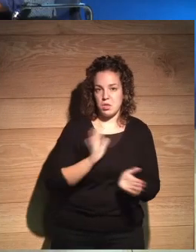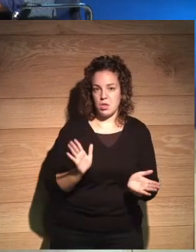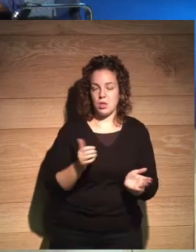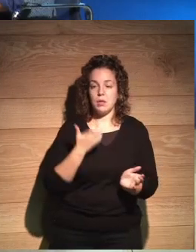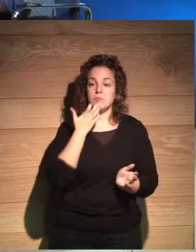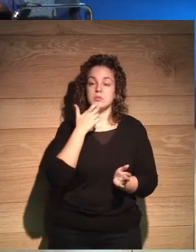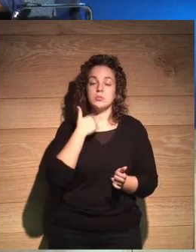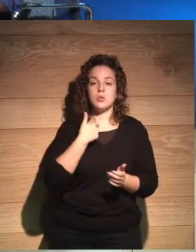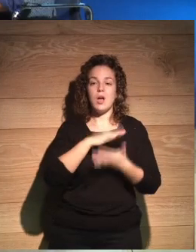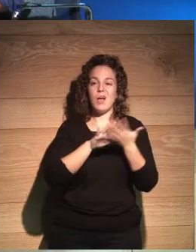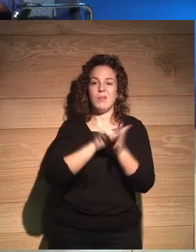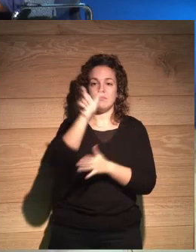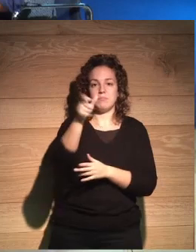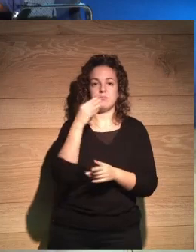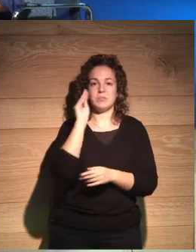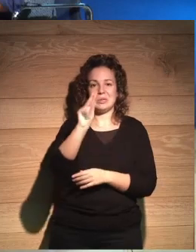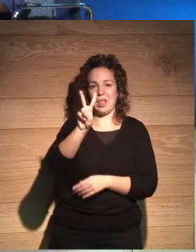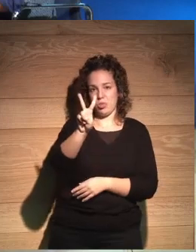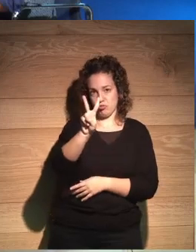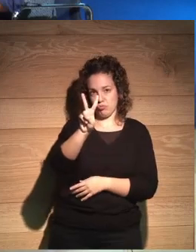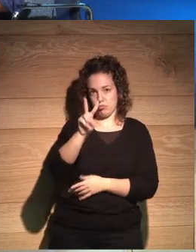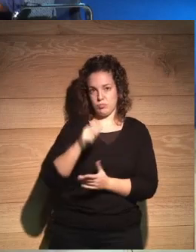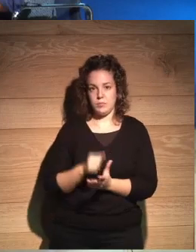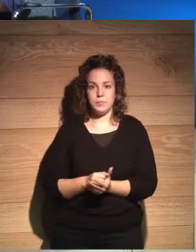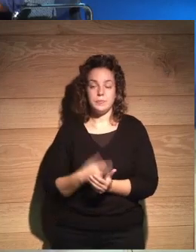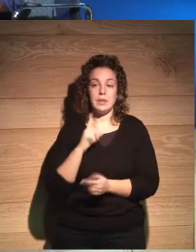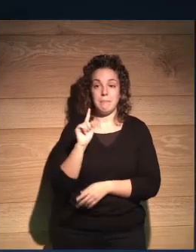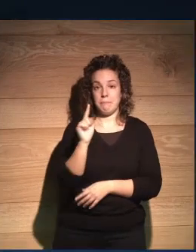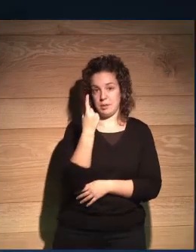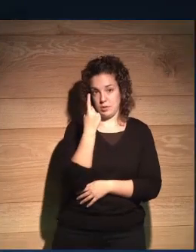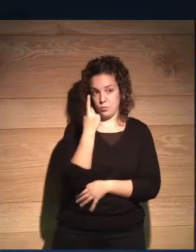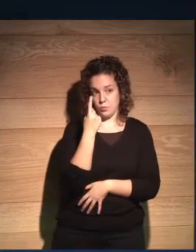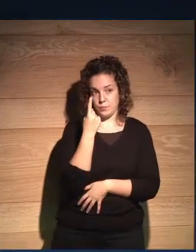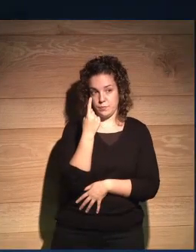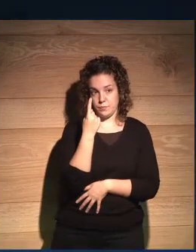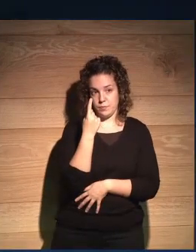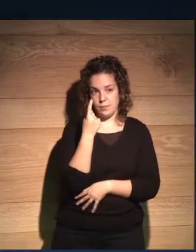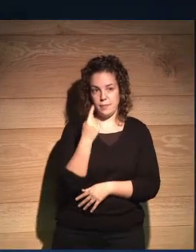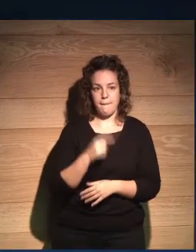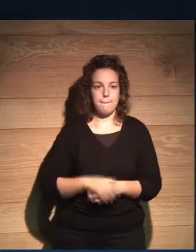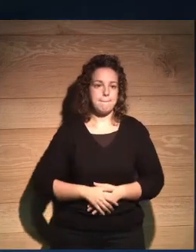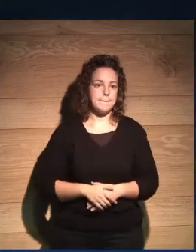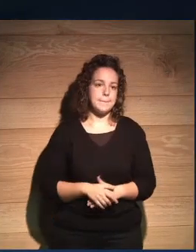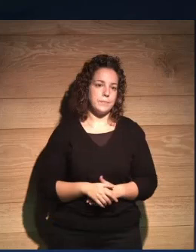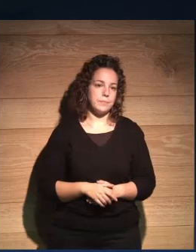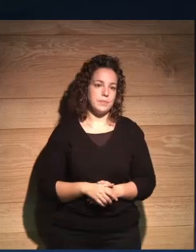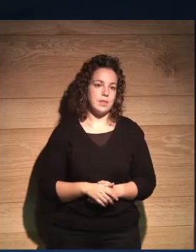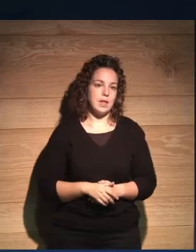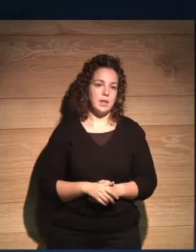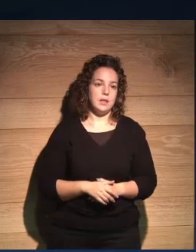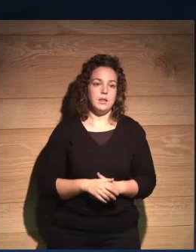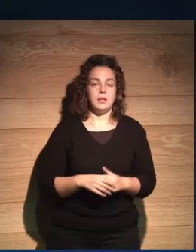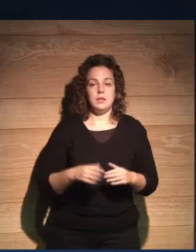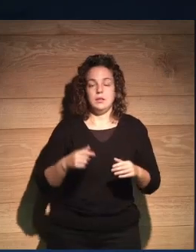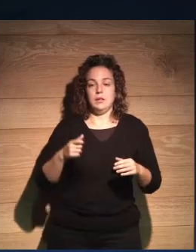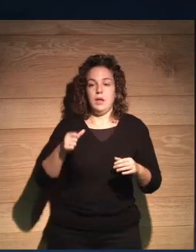Si yo tuviera que hablar con él, le haría dos preguntas solo. Primero, la Autoridad Europea de